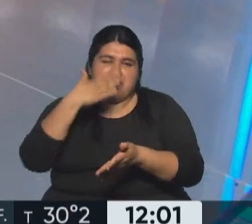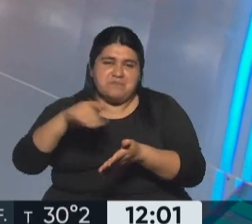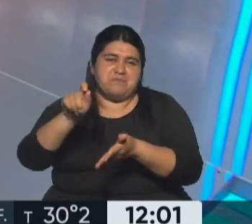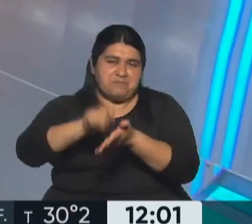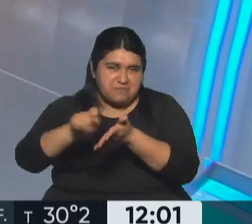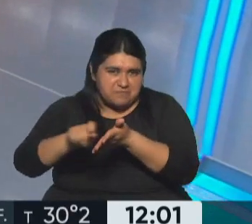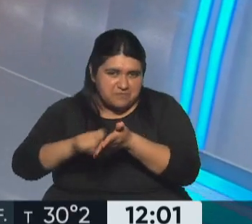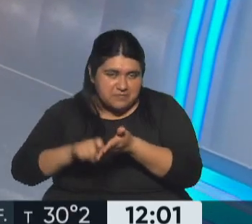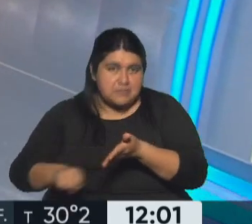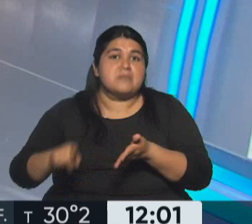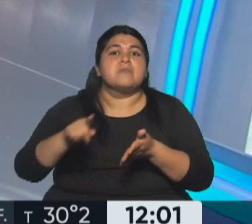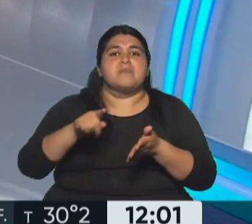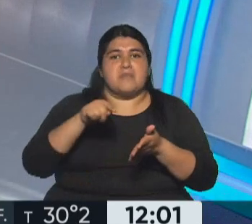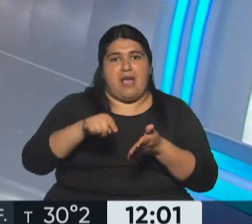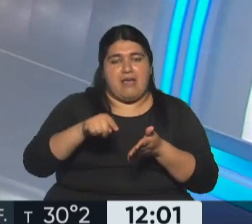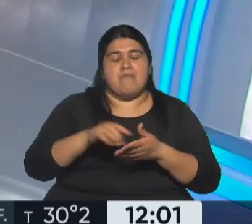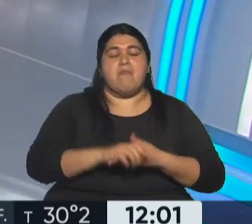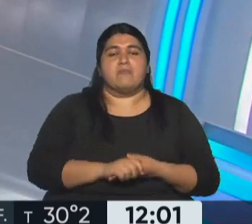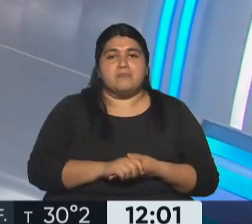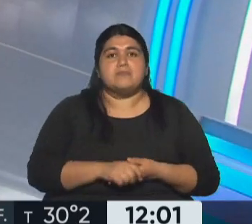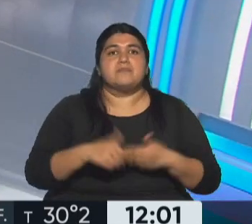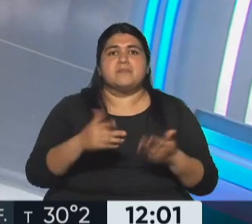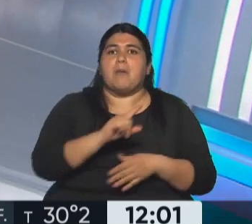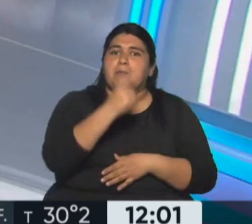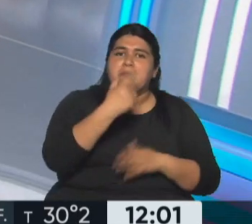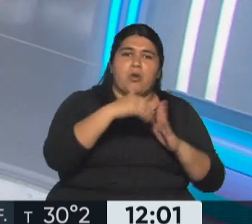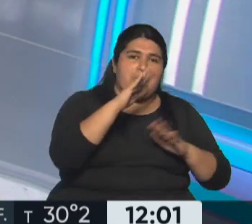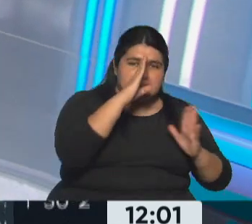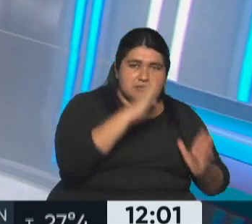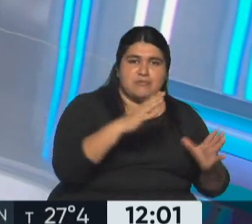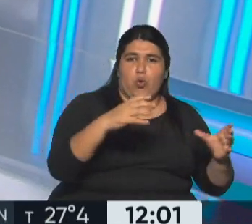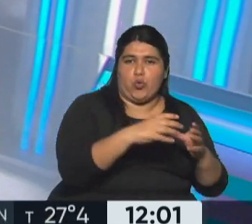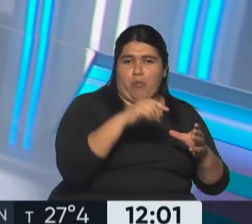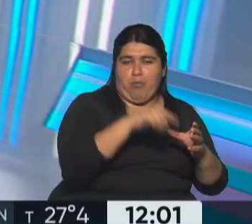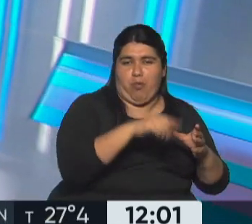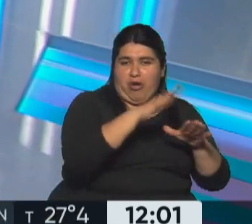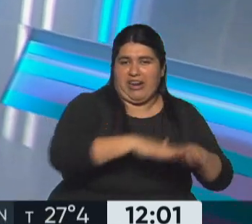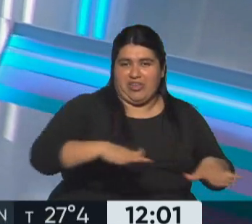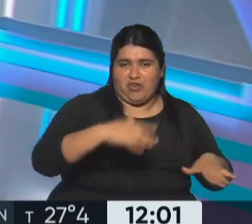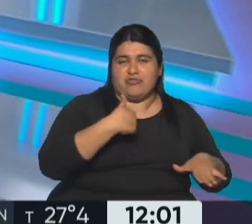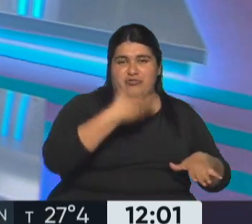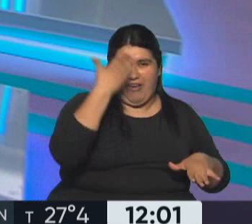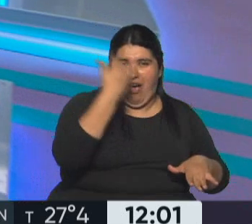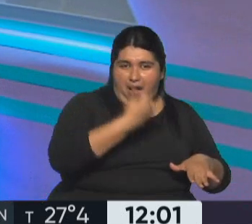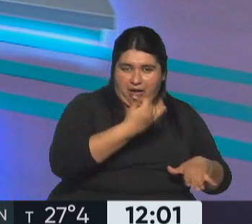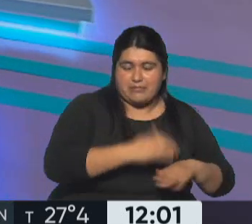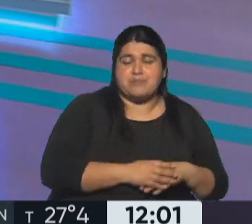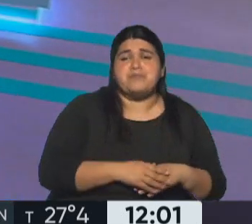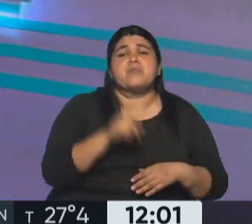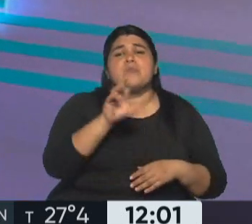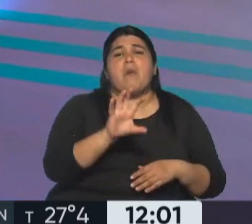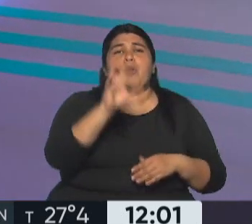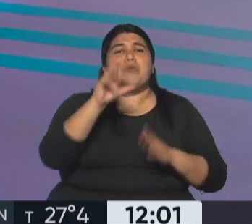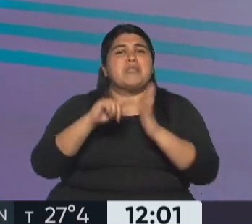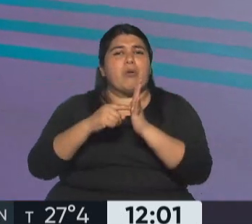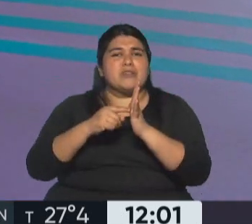la vacunación contra el COVID-19. Pero primero, justamente esta franja de menores. Exactamente, y a la provincia de Buenos Aires, que como decíamos,